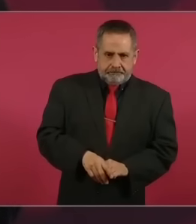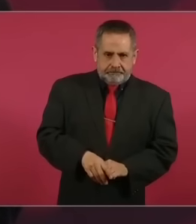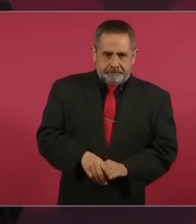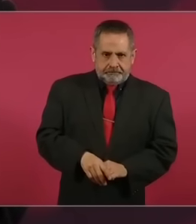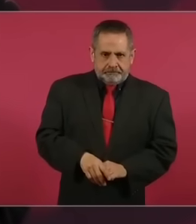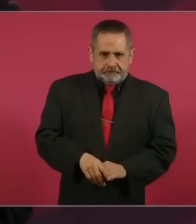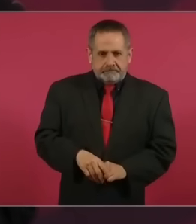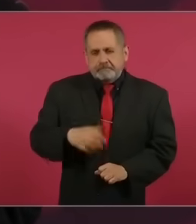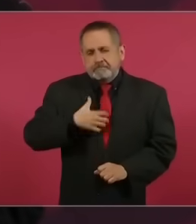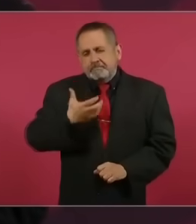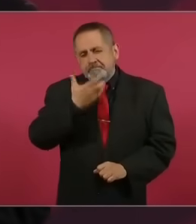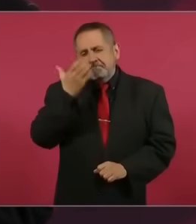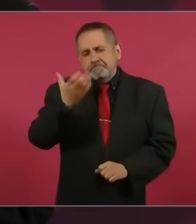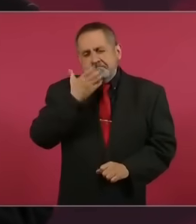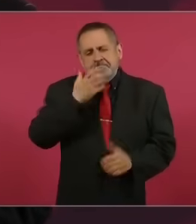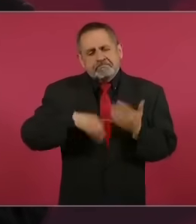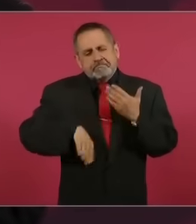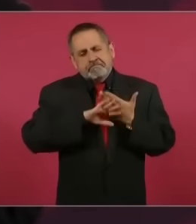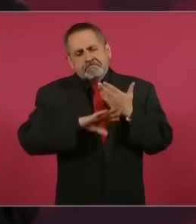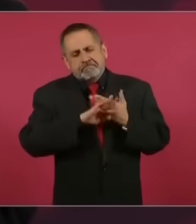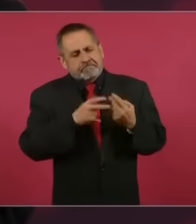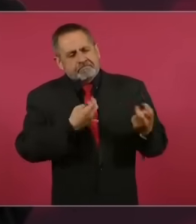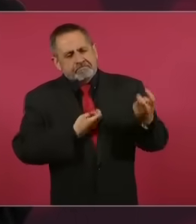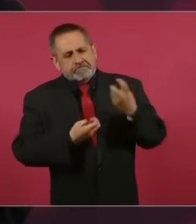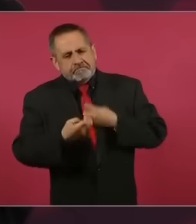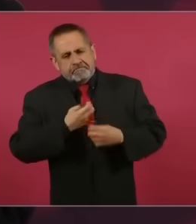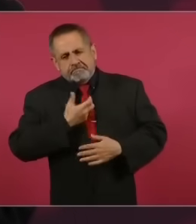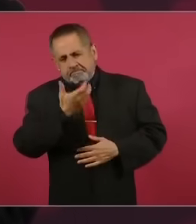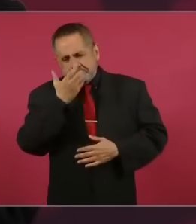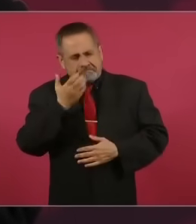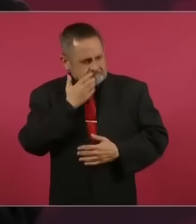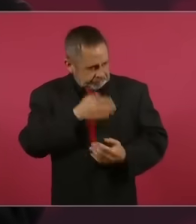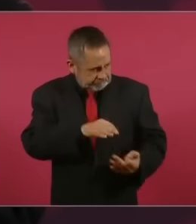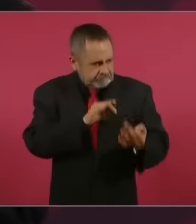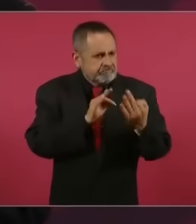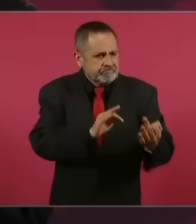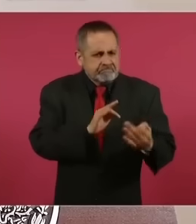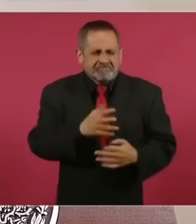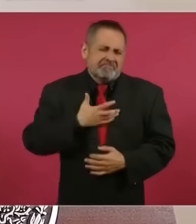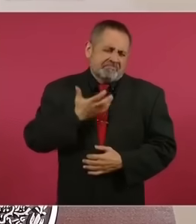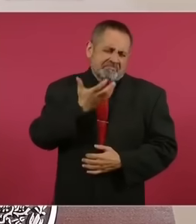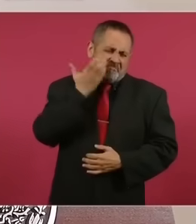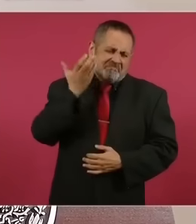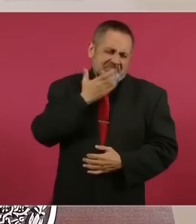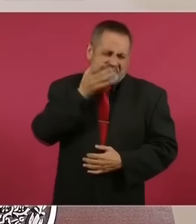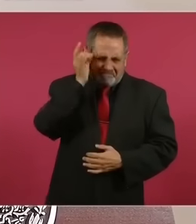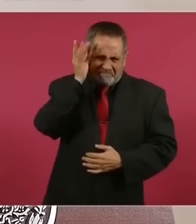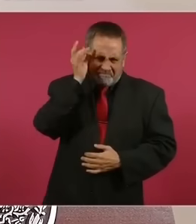pues yo estoy acostumbrado a enfrentar a